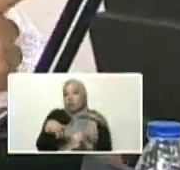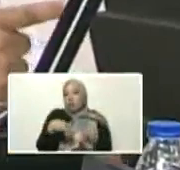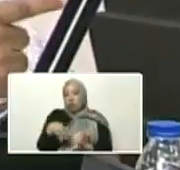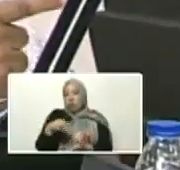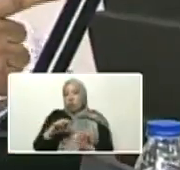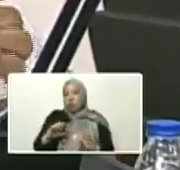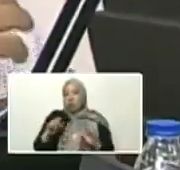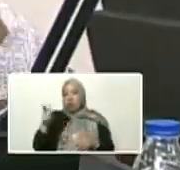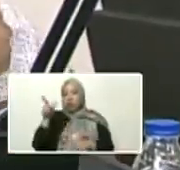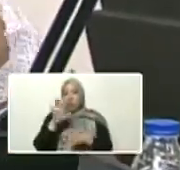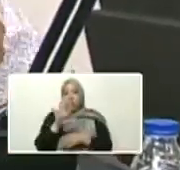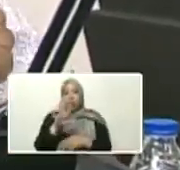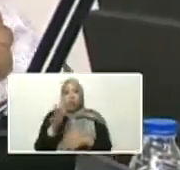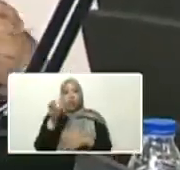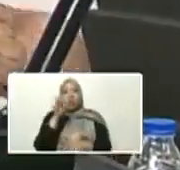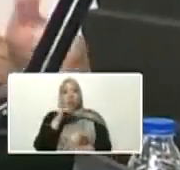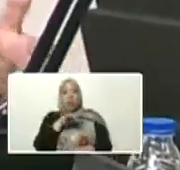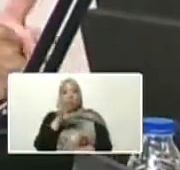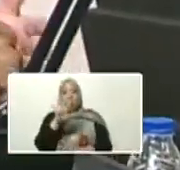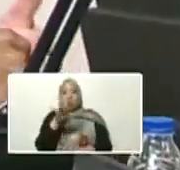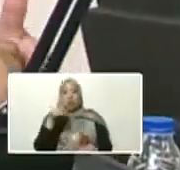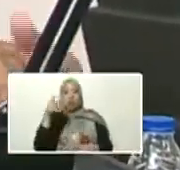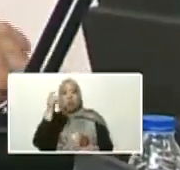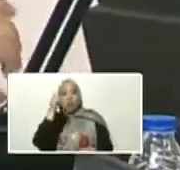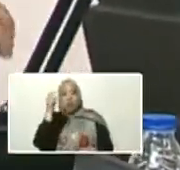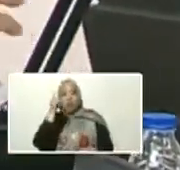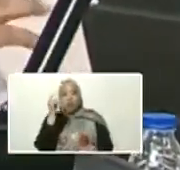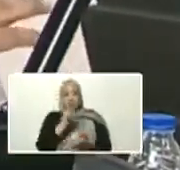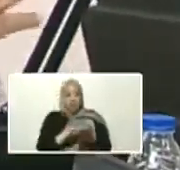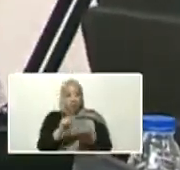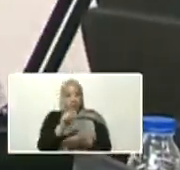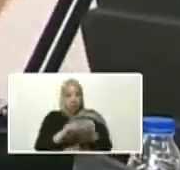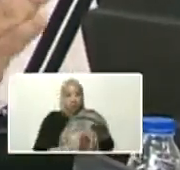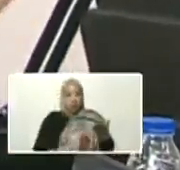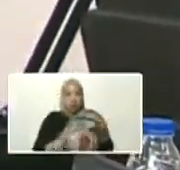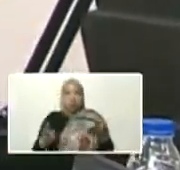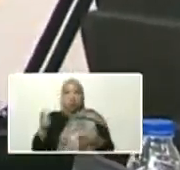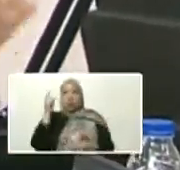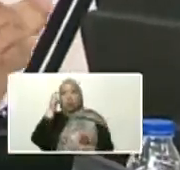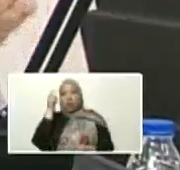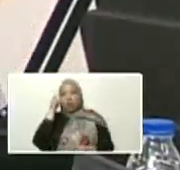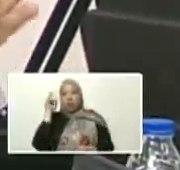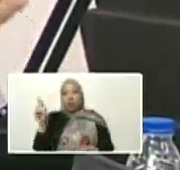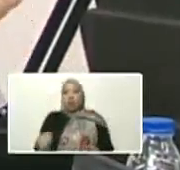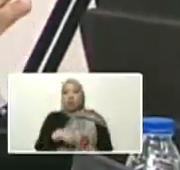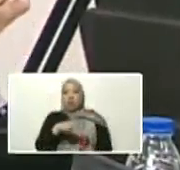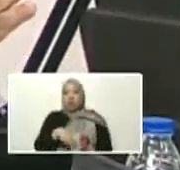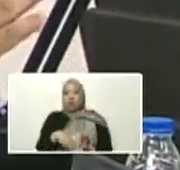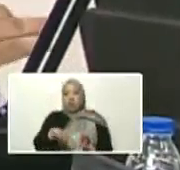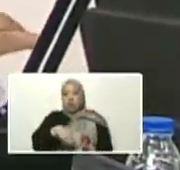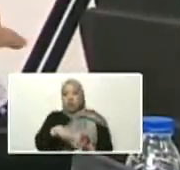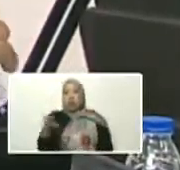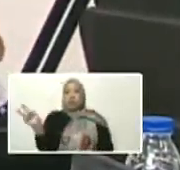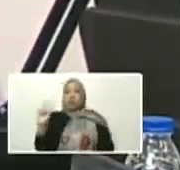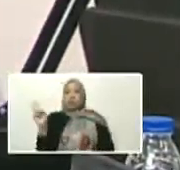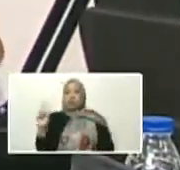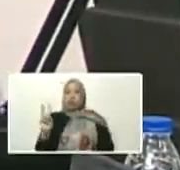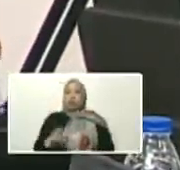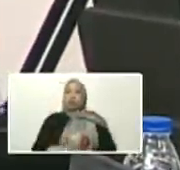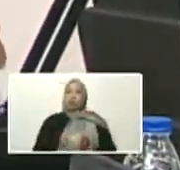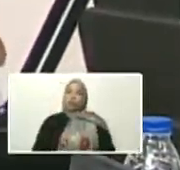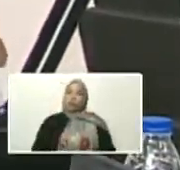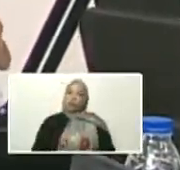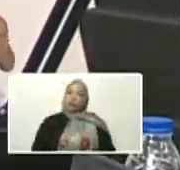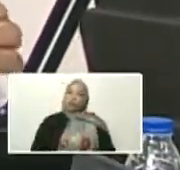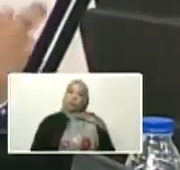nace Fidias Darío Escalona, usted decreta, vía decreto y firma, que ese día sea el Día Nacional de la Salsa en Venezuela. Solamente lo